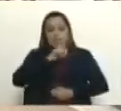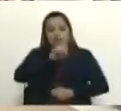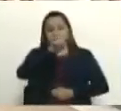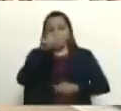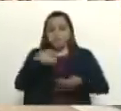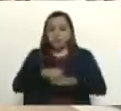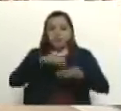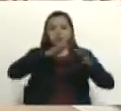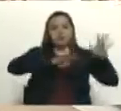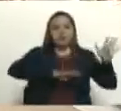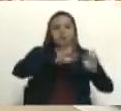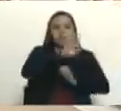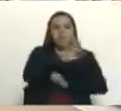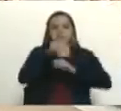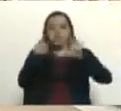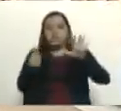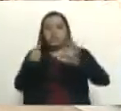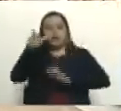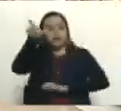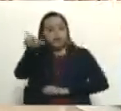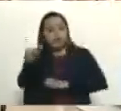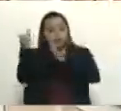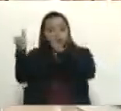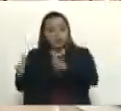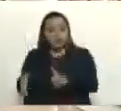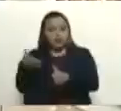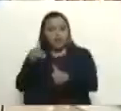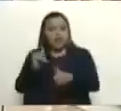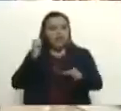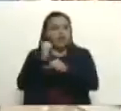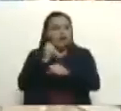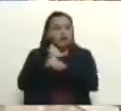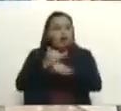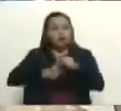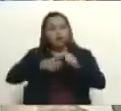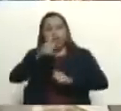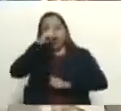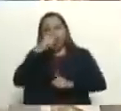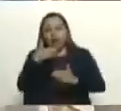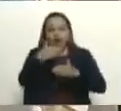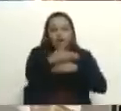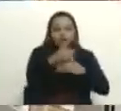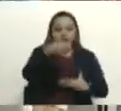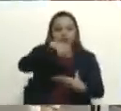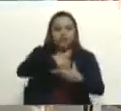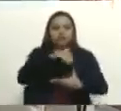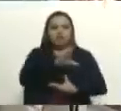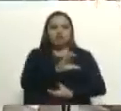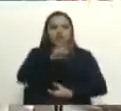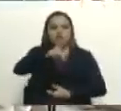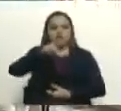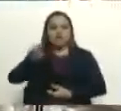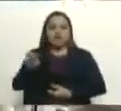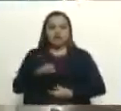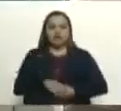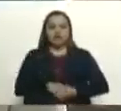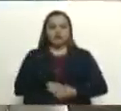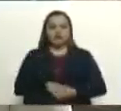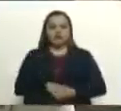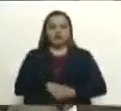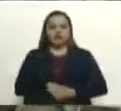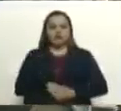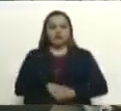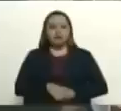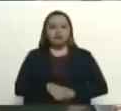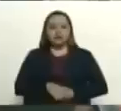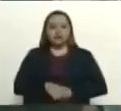1936. Además fue la persona que tuvo la gestión más larga dentro de esta institución. Además,